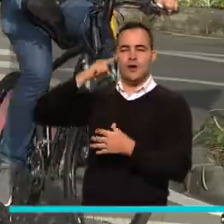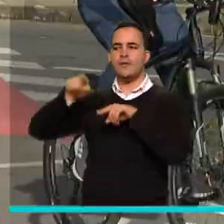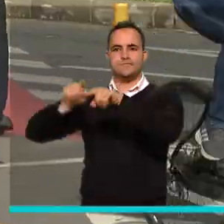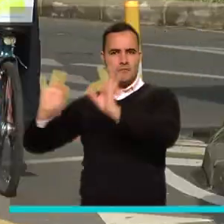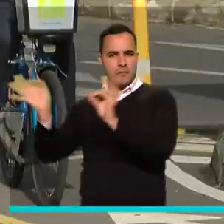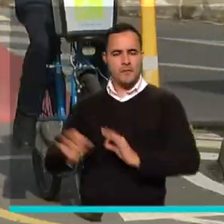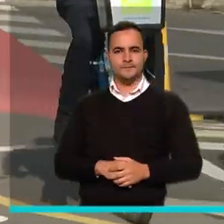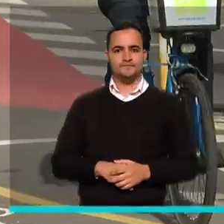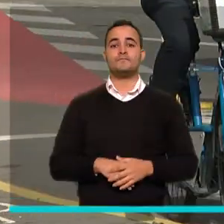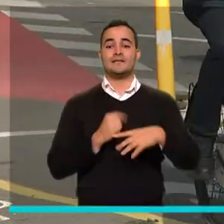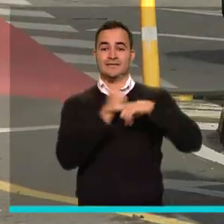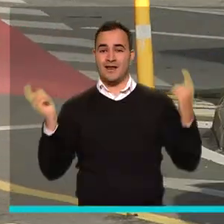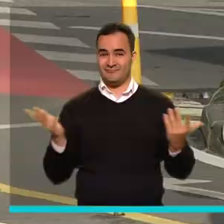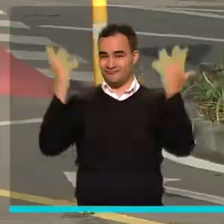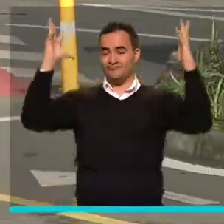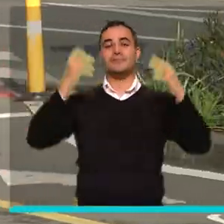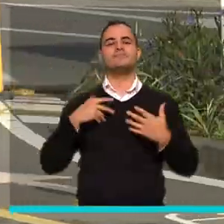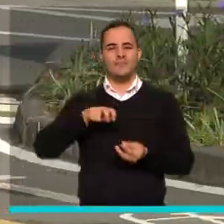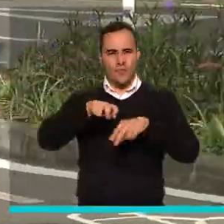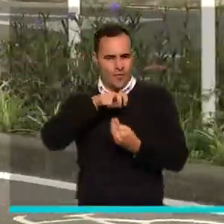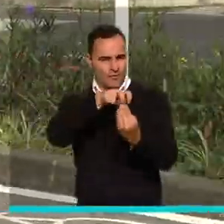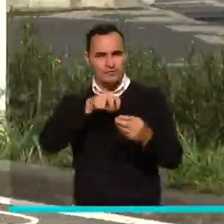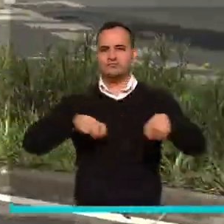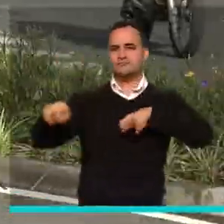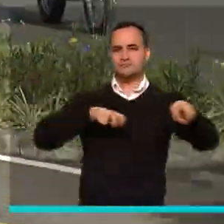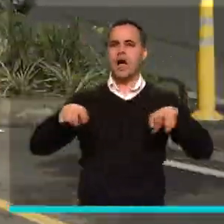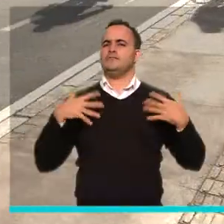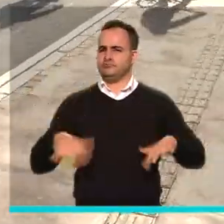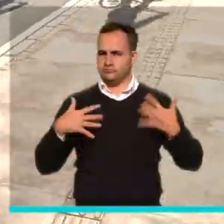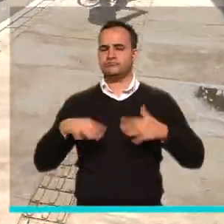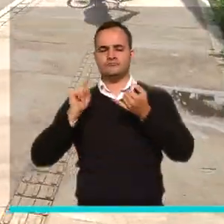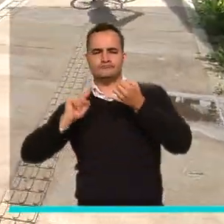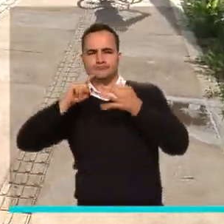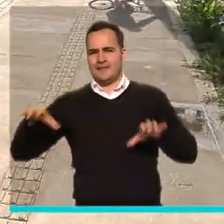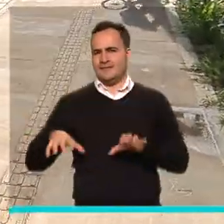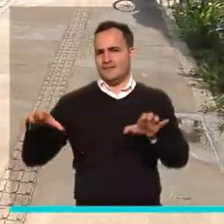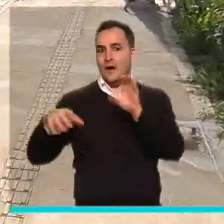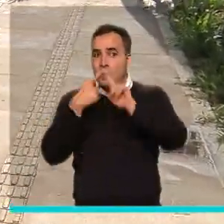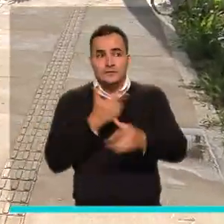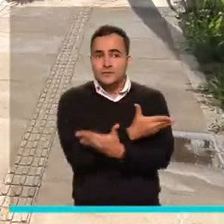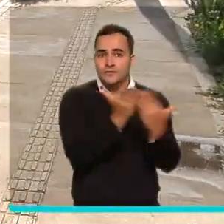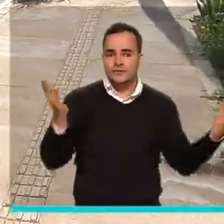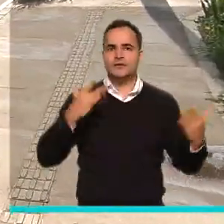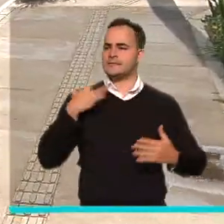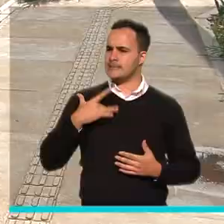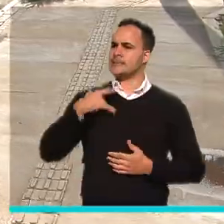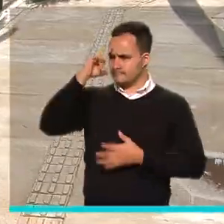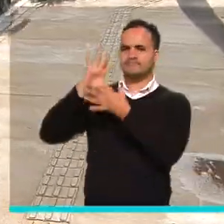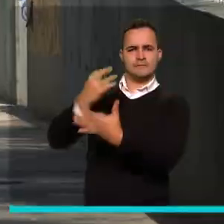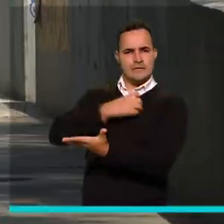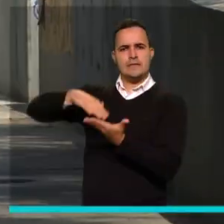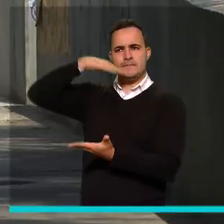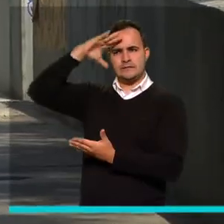la Semana de la Movilidad en Medellín con el desarrollo de varias actividades que han servido para ratificar el compromiso de esta